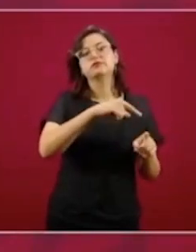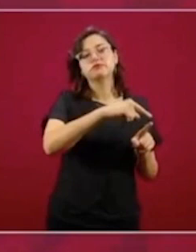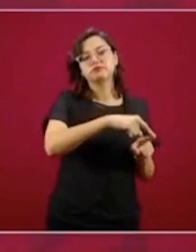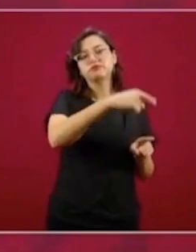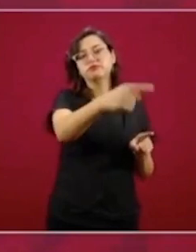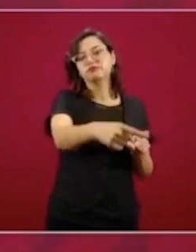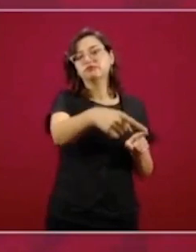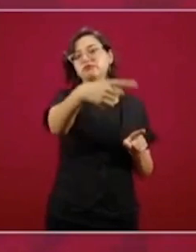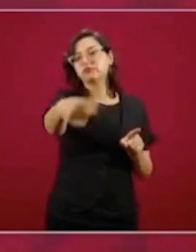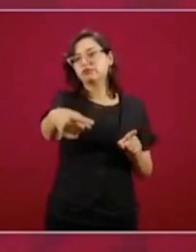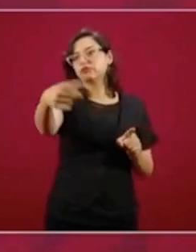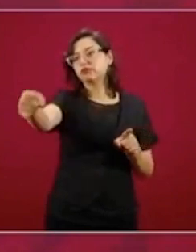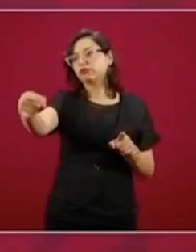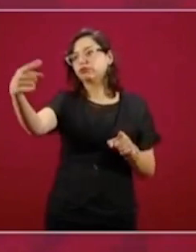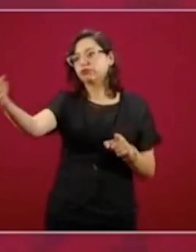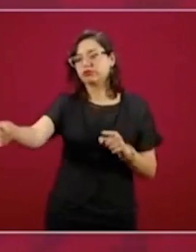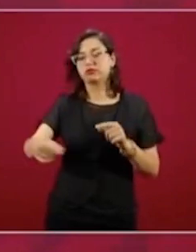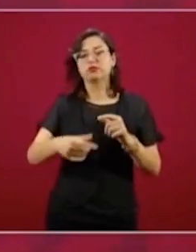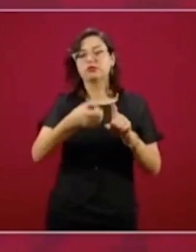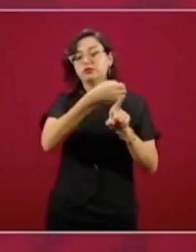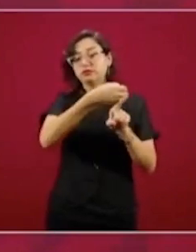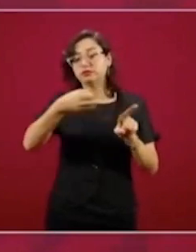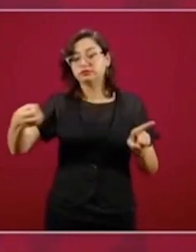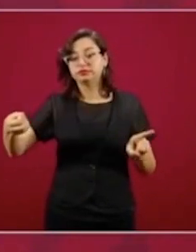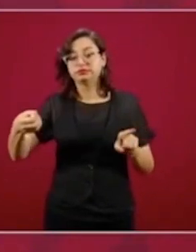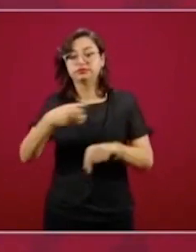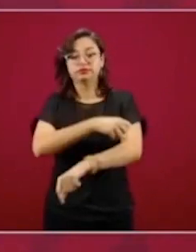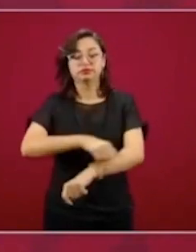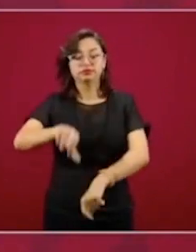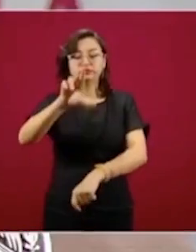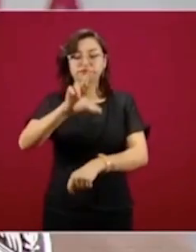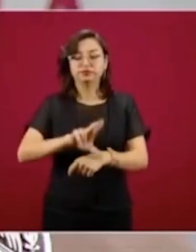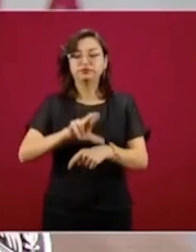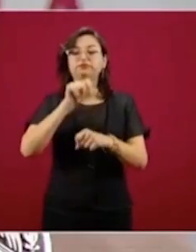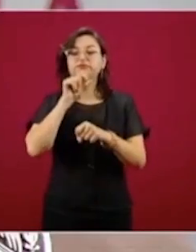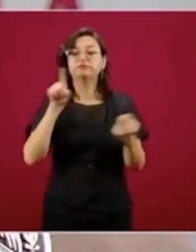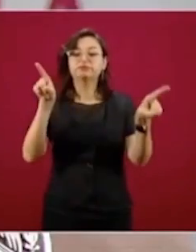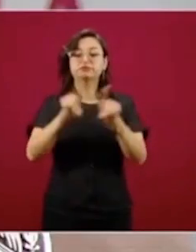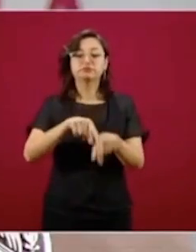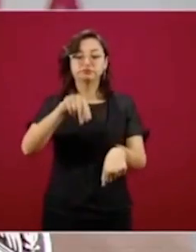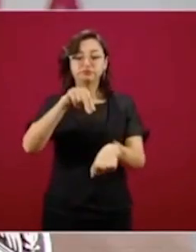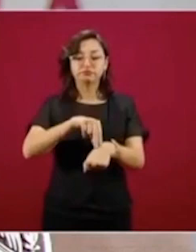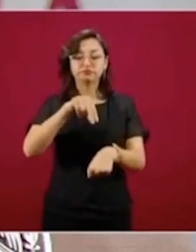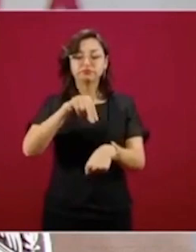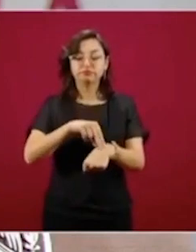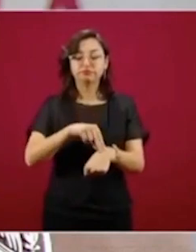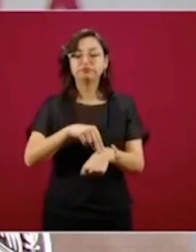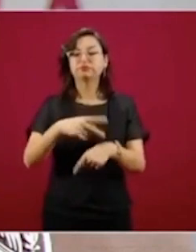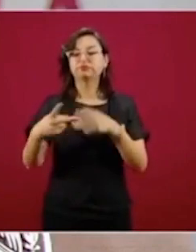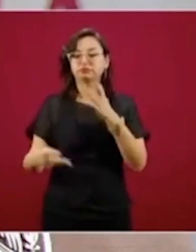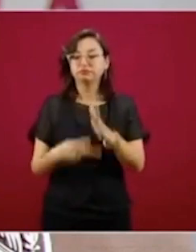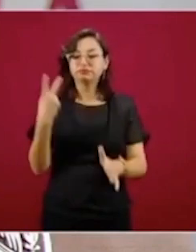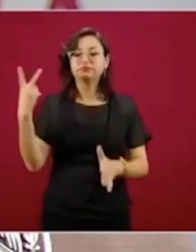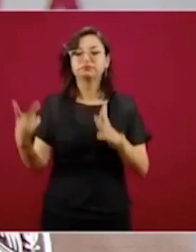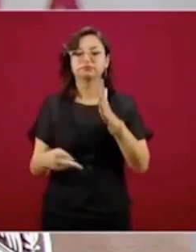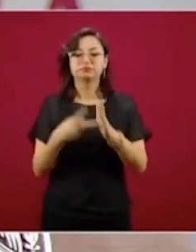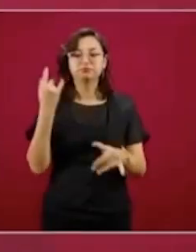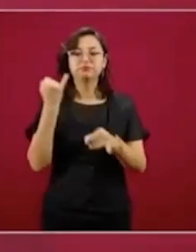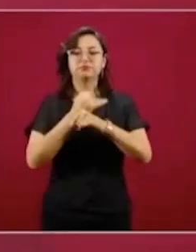ya tienen también resuelto los médicos estar informando sobre